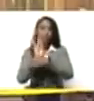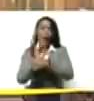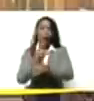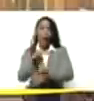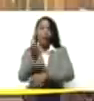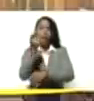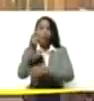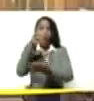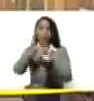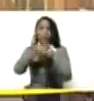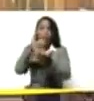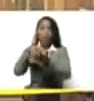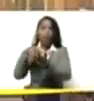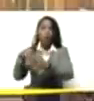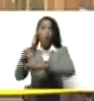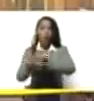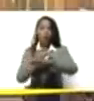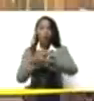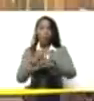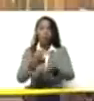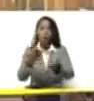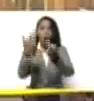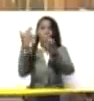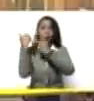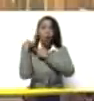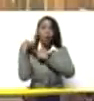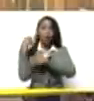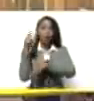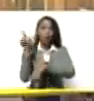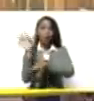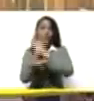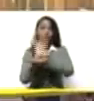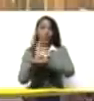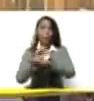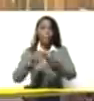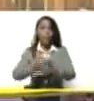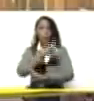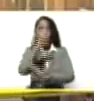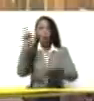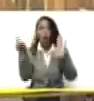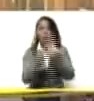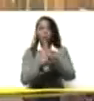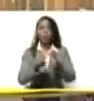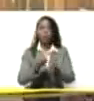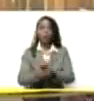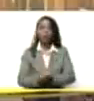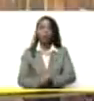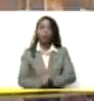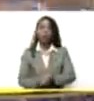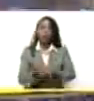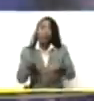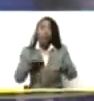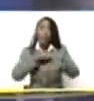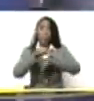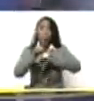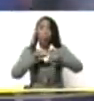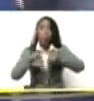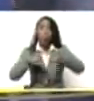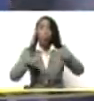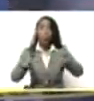diarios para seguir aportando al curso de la economía ya su desarrollo el compromiso que han